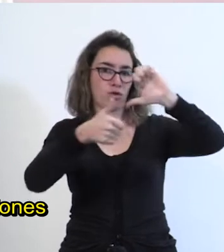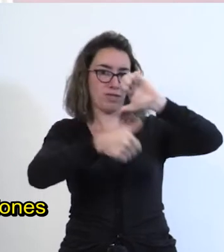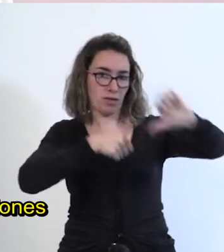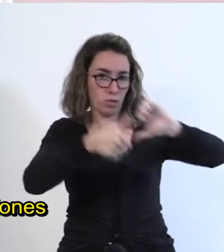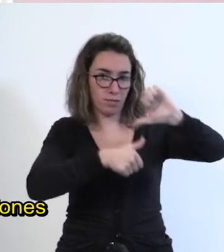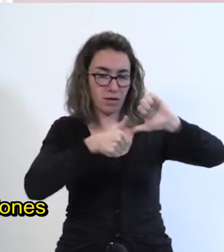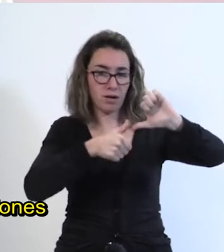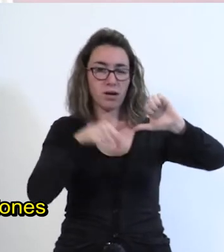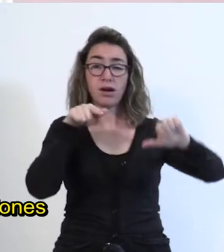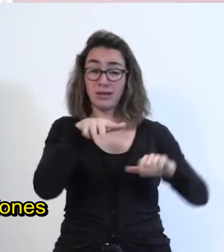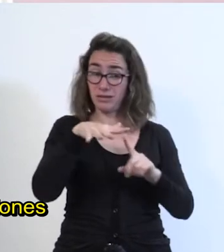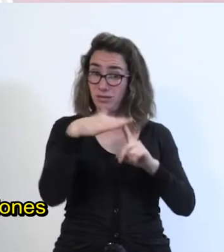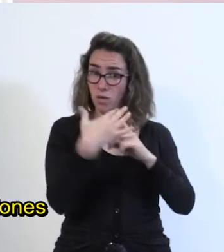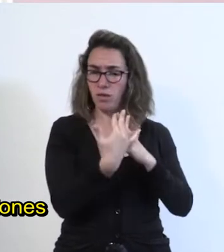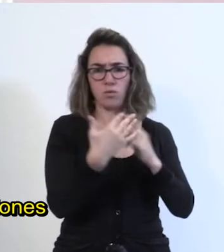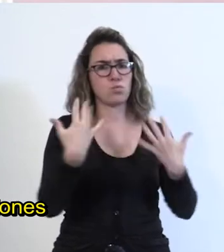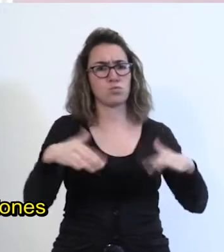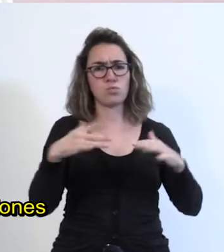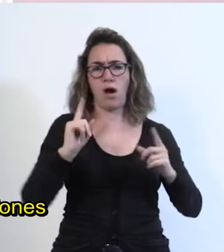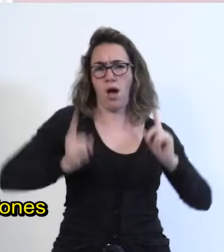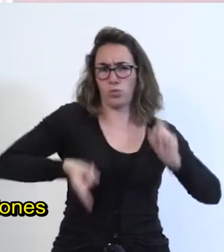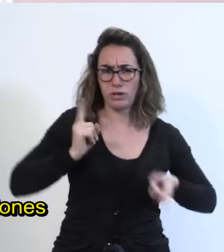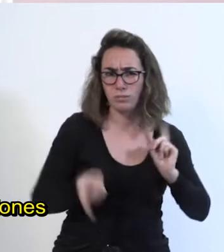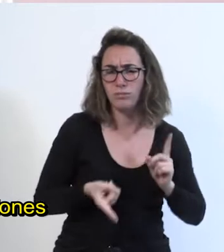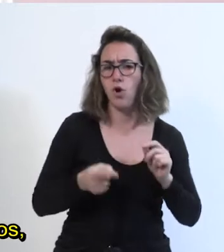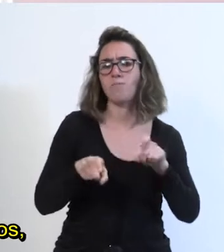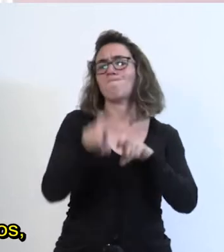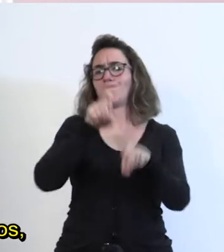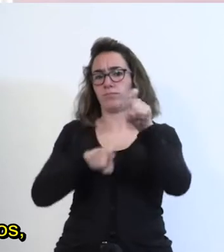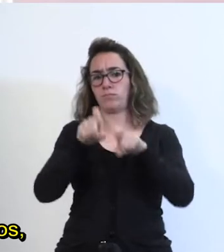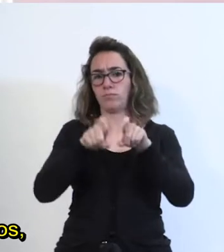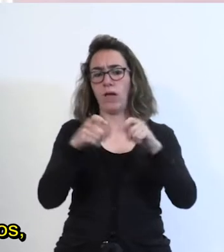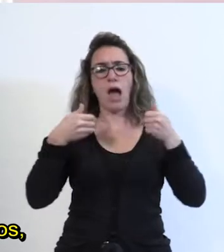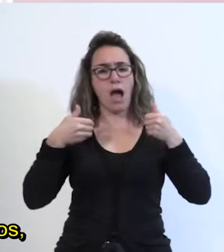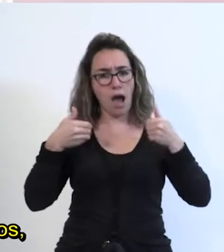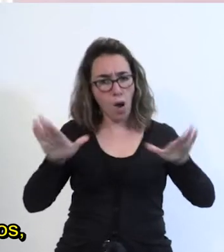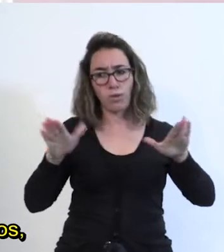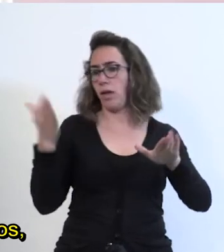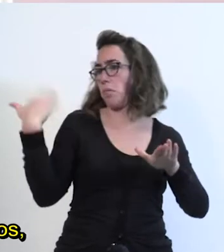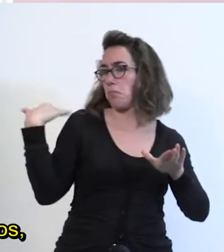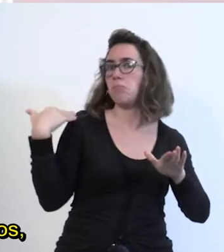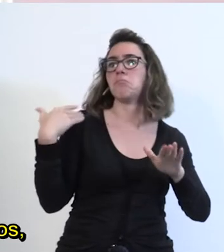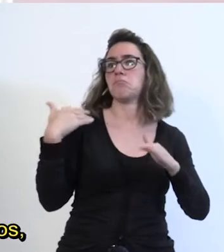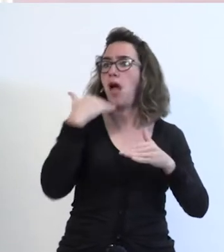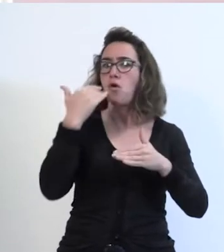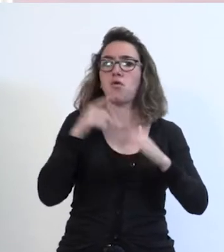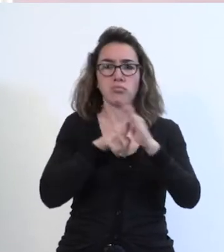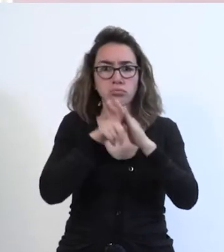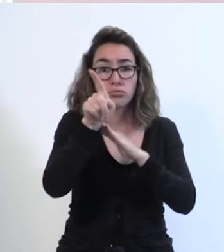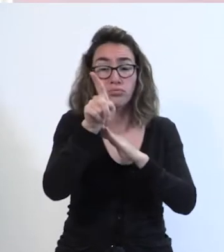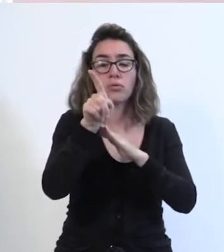una situación en severas condiciones de autoritarismo y retroceso. A pesar de los avances que se han dado en los últimos años,